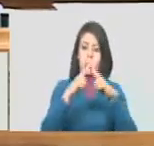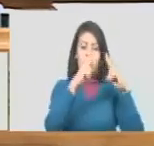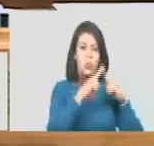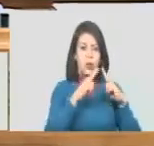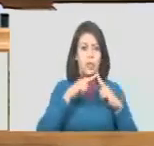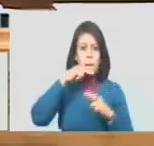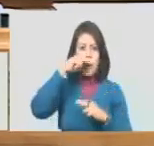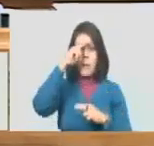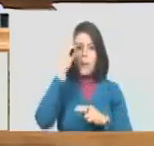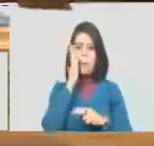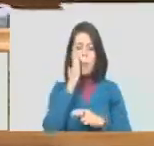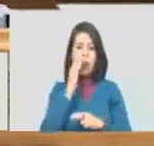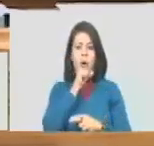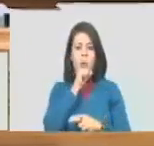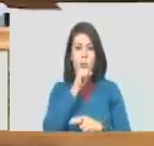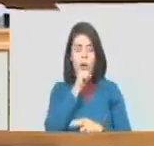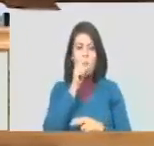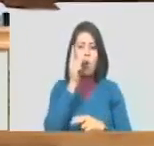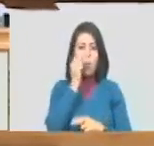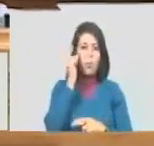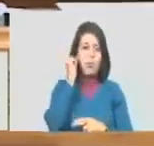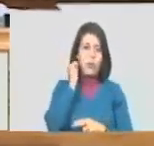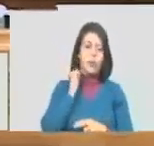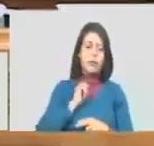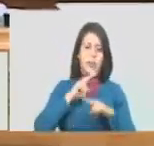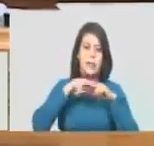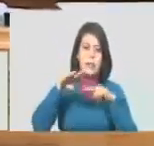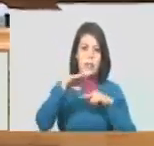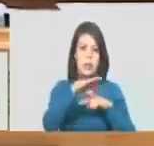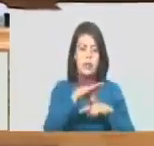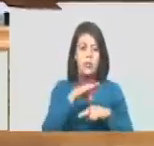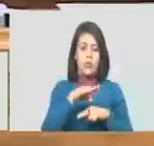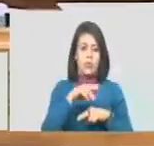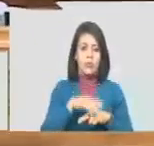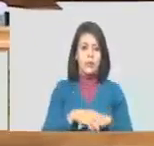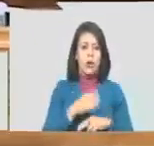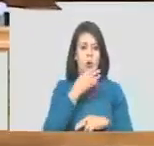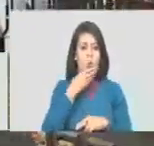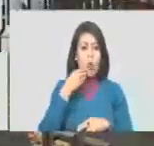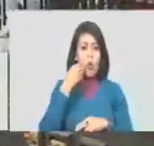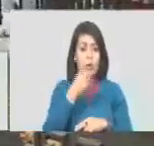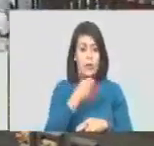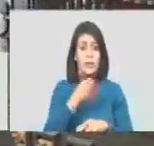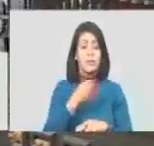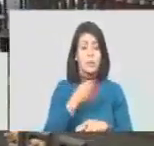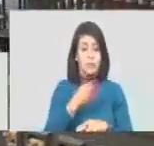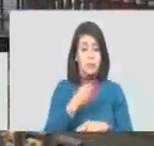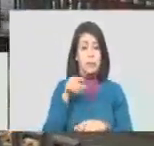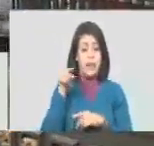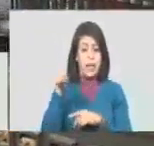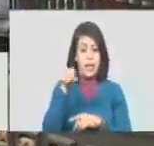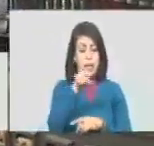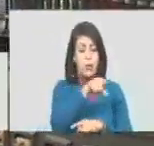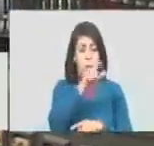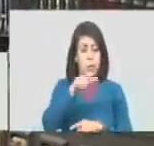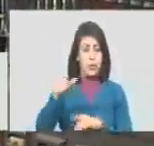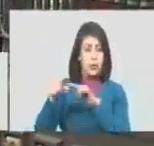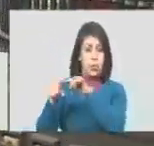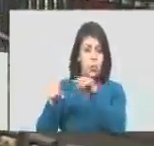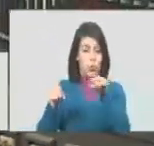con padres, madres, abuelas, abuelos, niñas, niños, adolescentes, que son